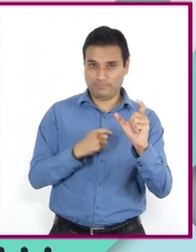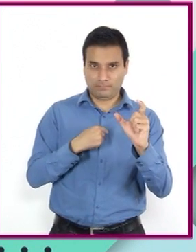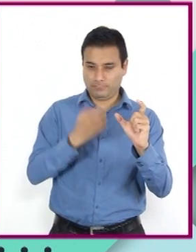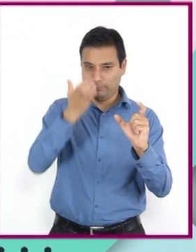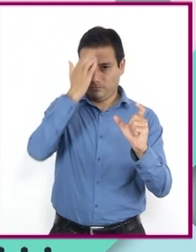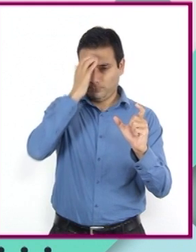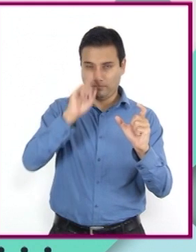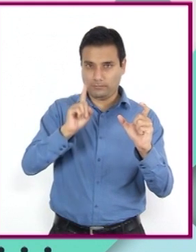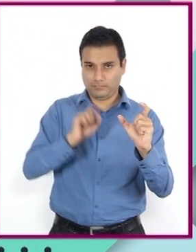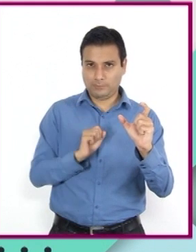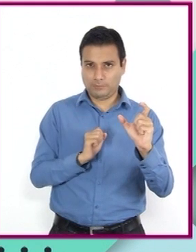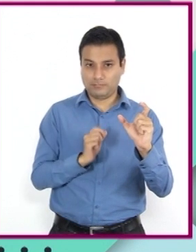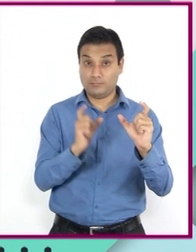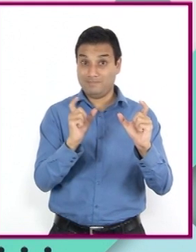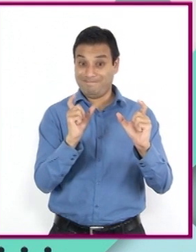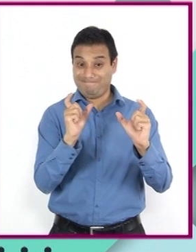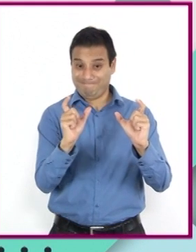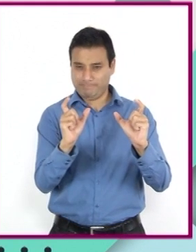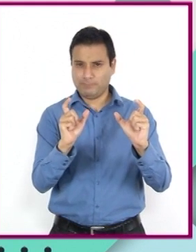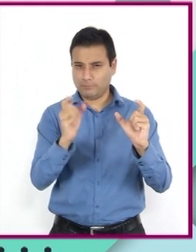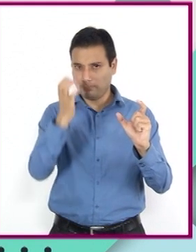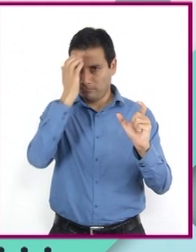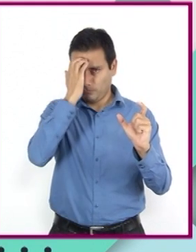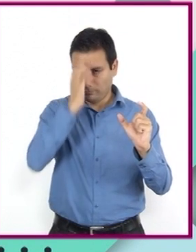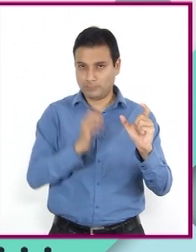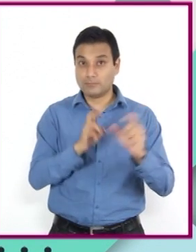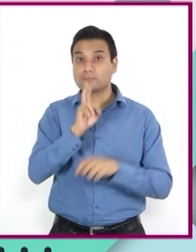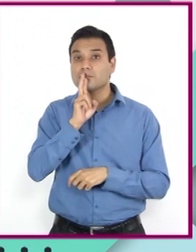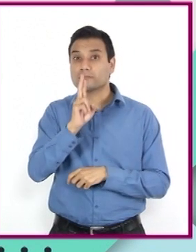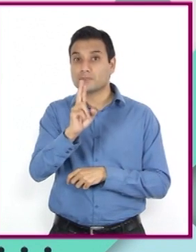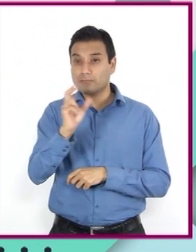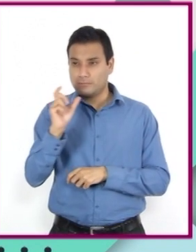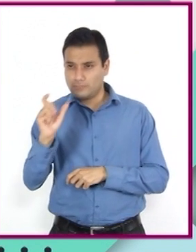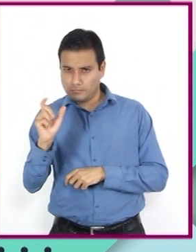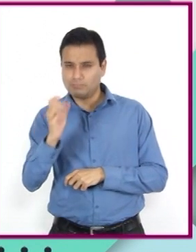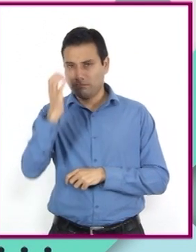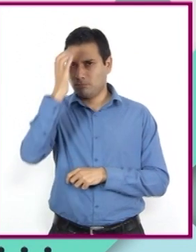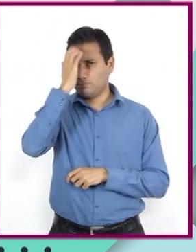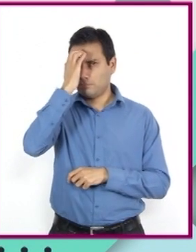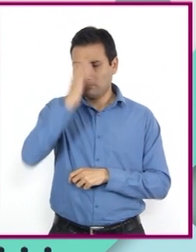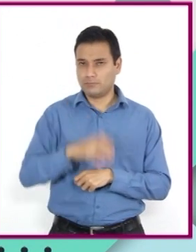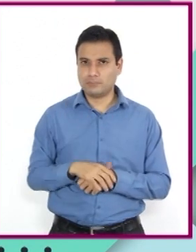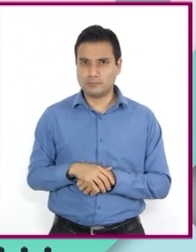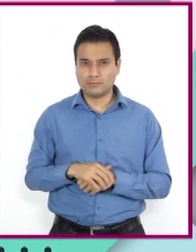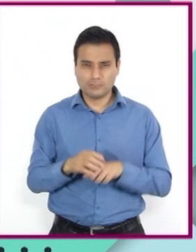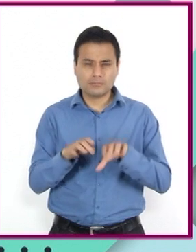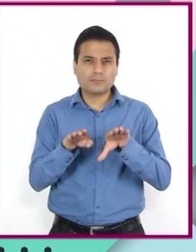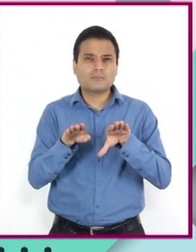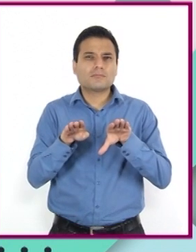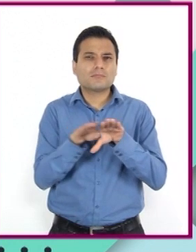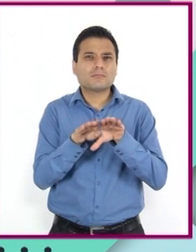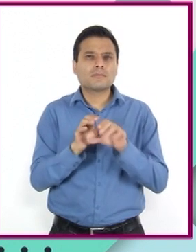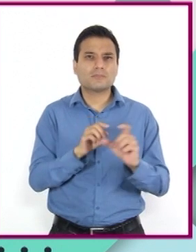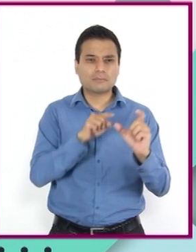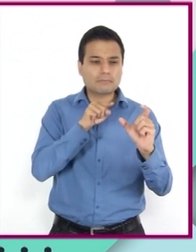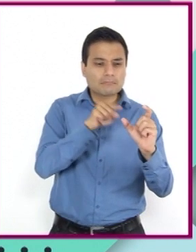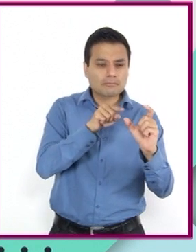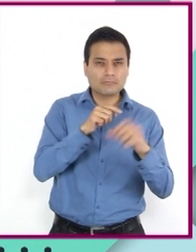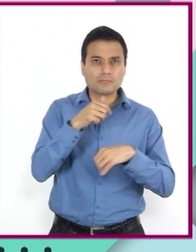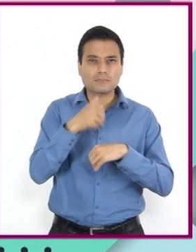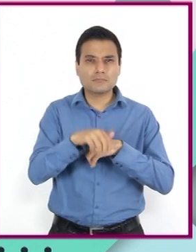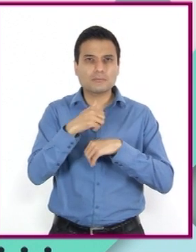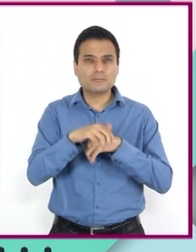negativo, y conoces también el producto, que es 64 negativo? ¿Cómo encontrarías al número